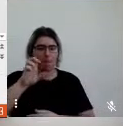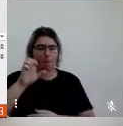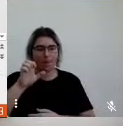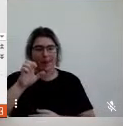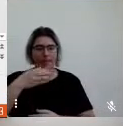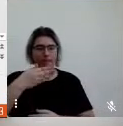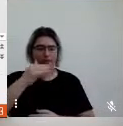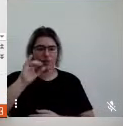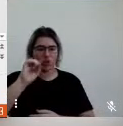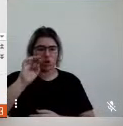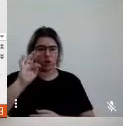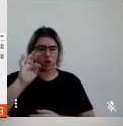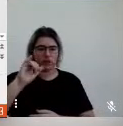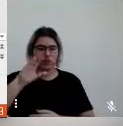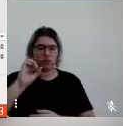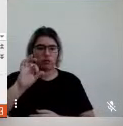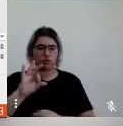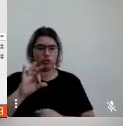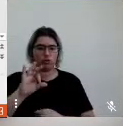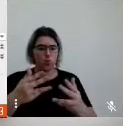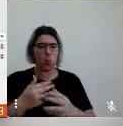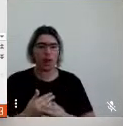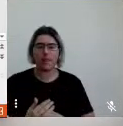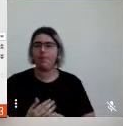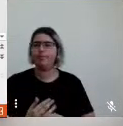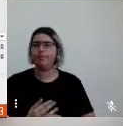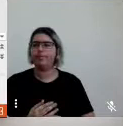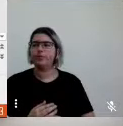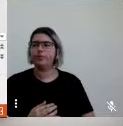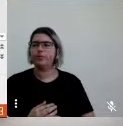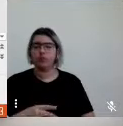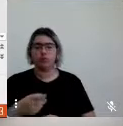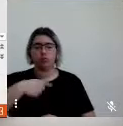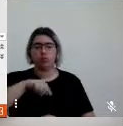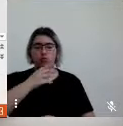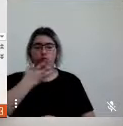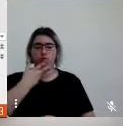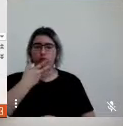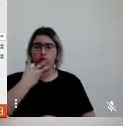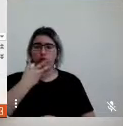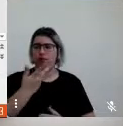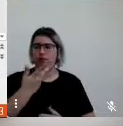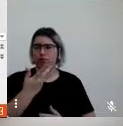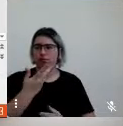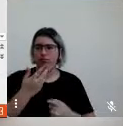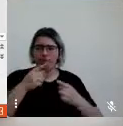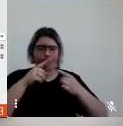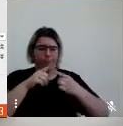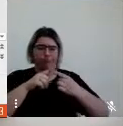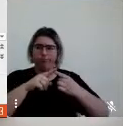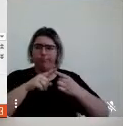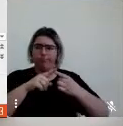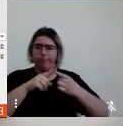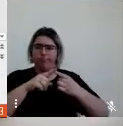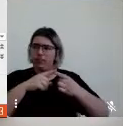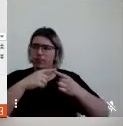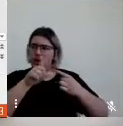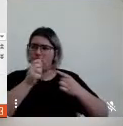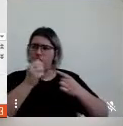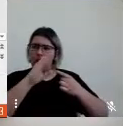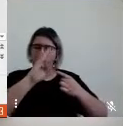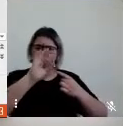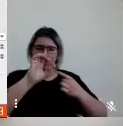estas bacterias? Son todas aquellas que conocemos como lactobacillus, bifidobacterias y también incluyen